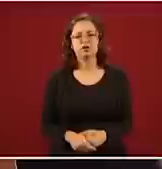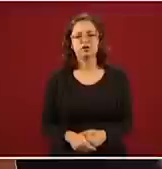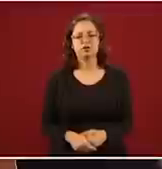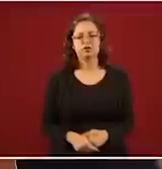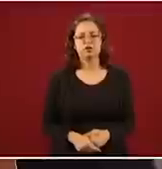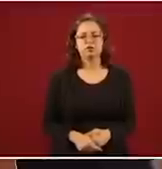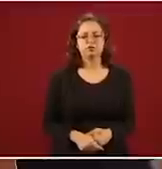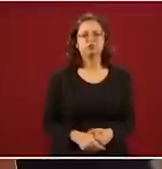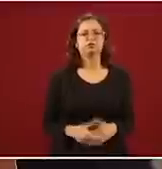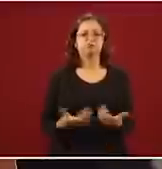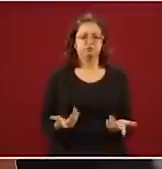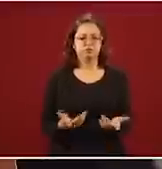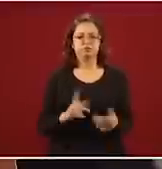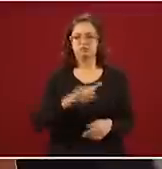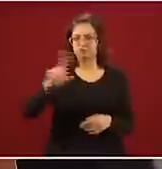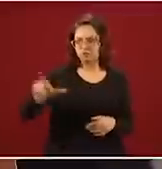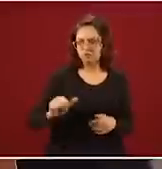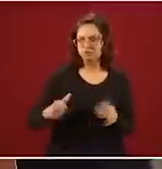obtener más ingresos.